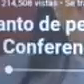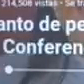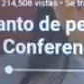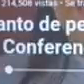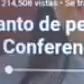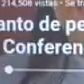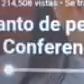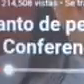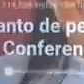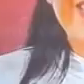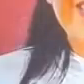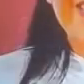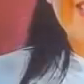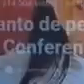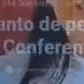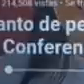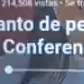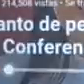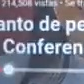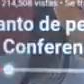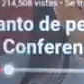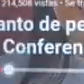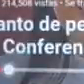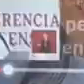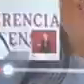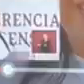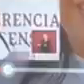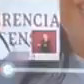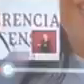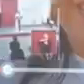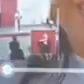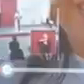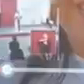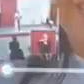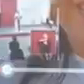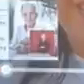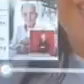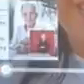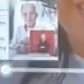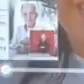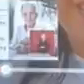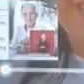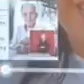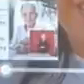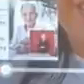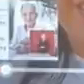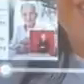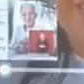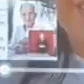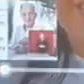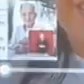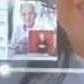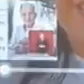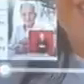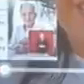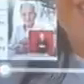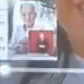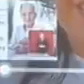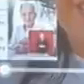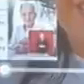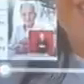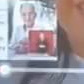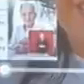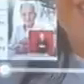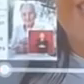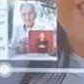de... Miren, yo sí les voy a hacer énfasis y a explicar muy bien estos apoyos, familia,